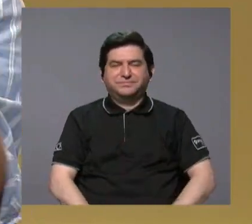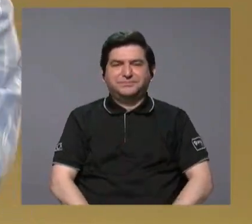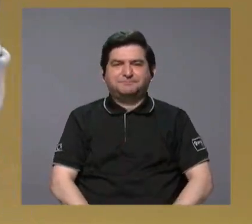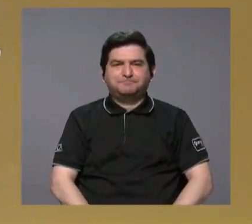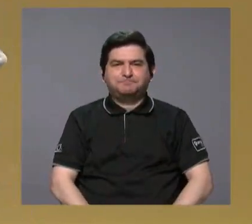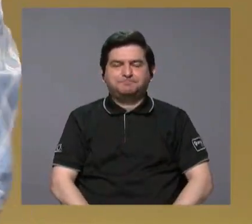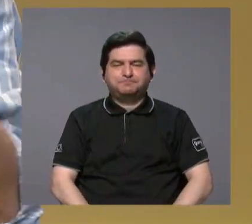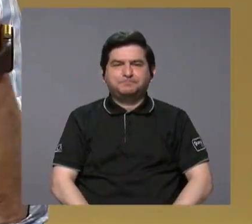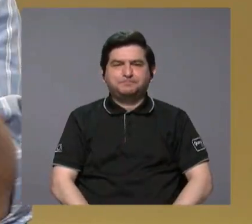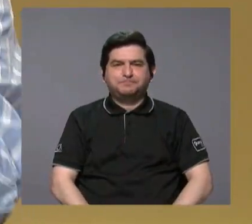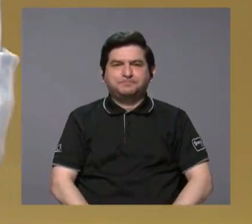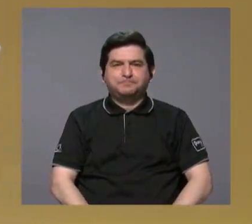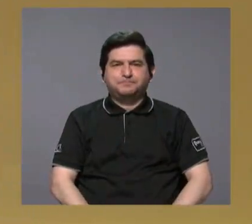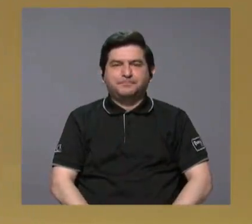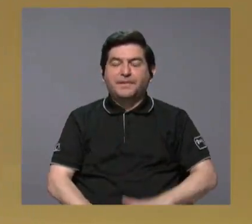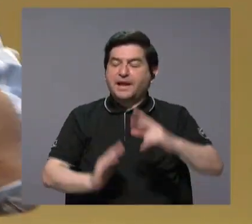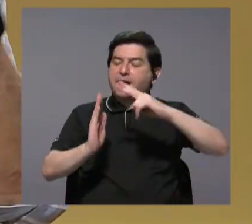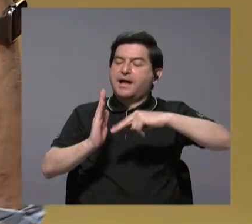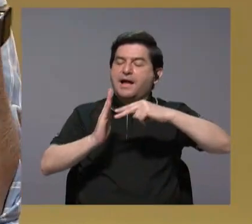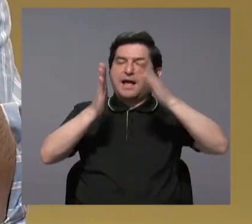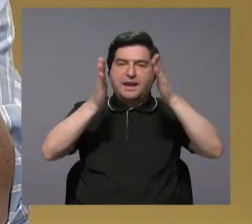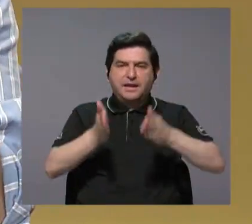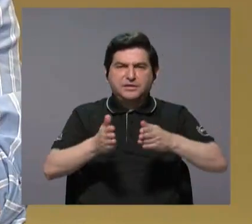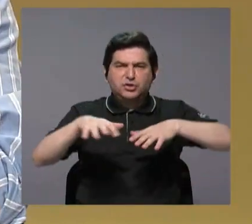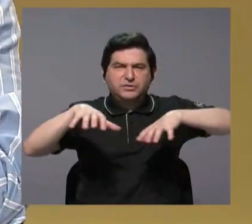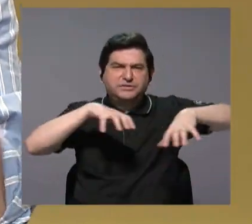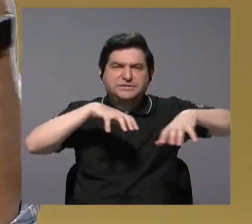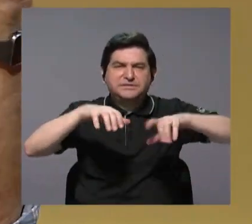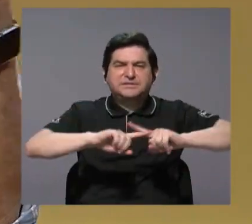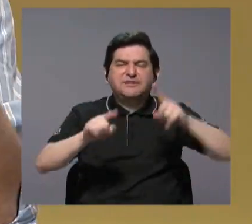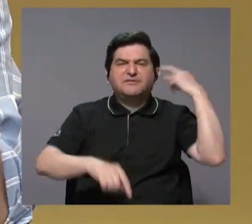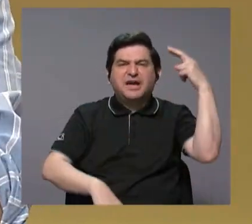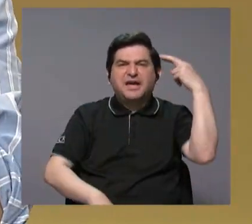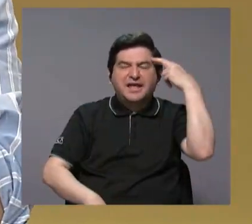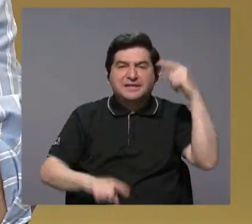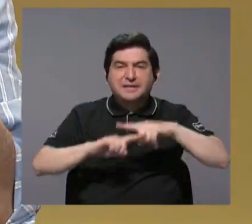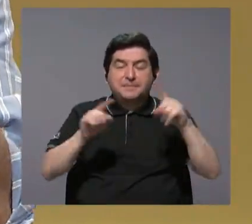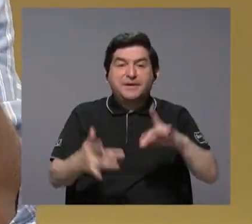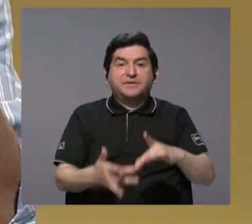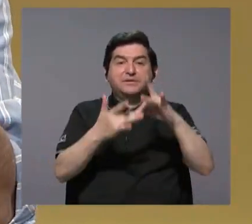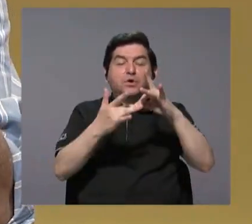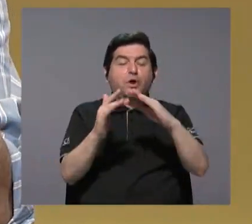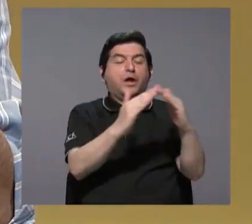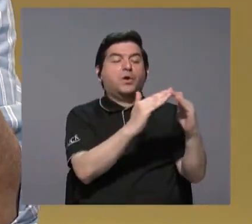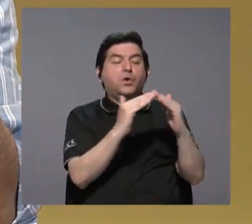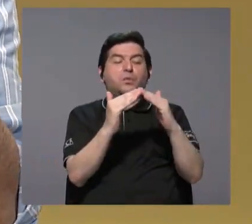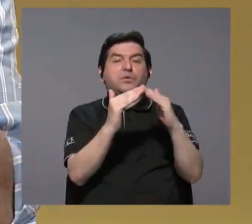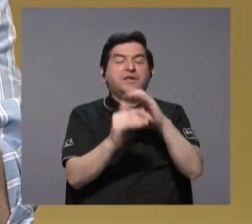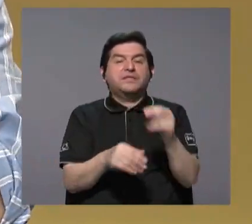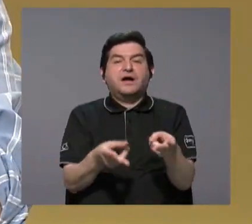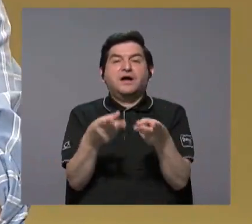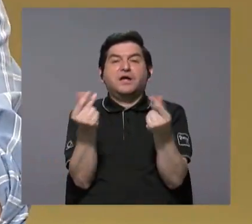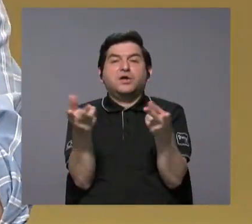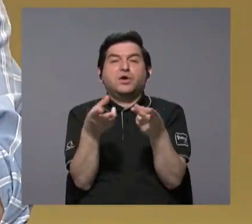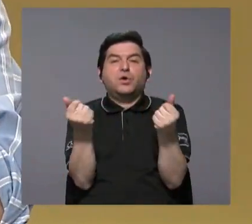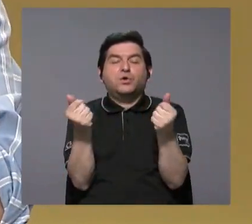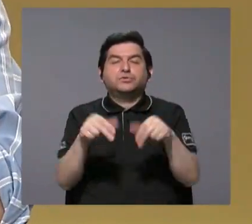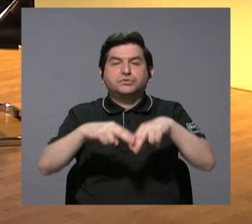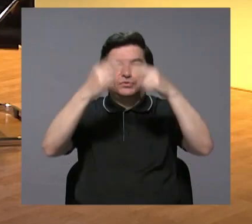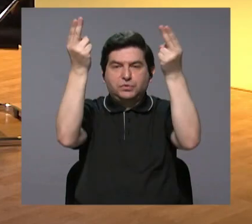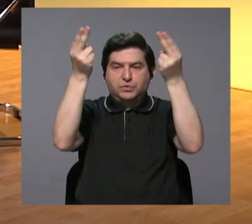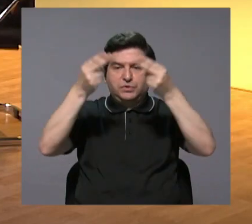Se mueven los lectores por diferentes razones, pero sobre todo por comunidad y por costo en línea,